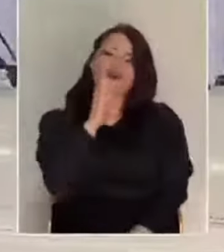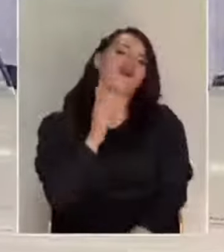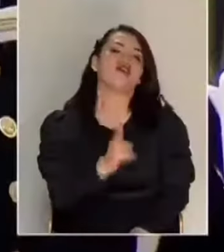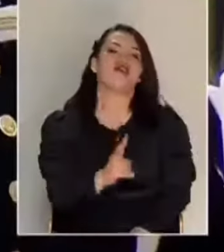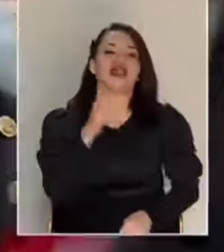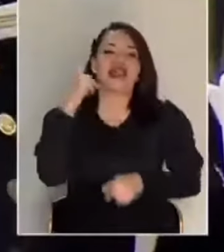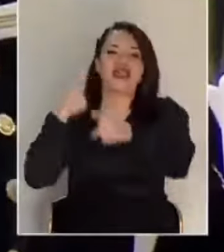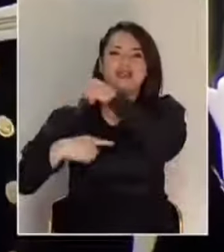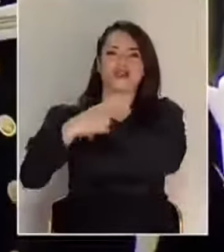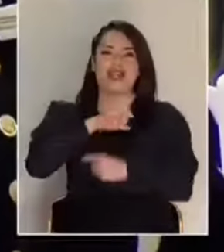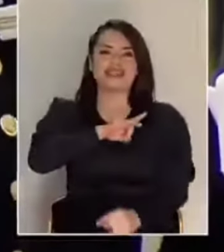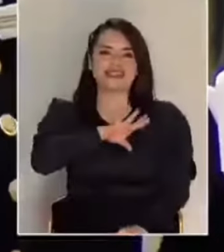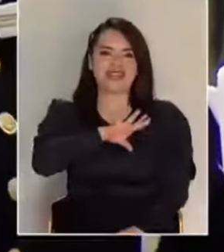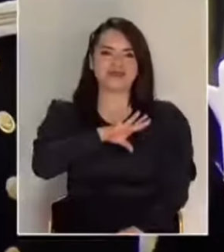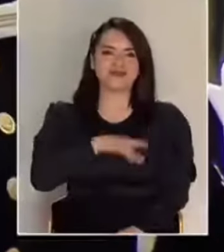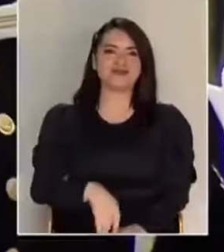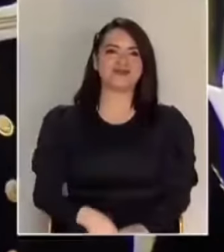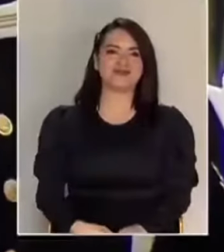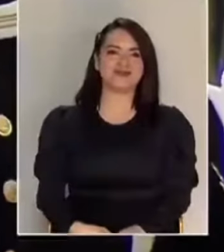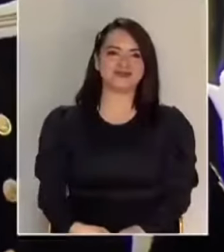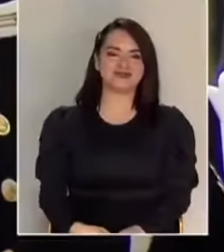Chile.